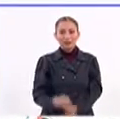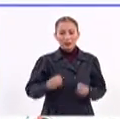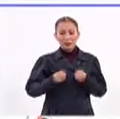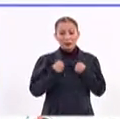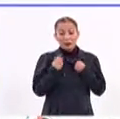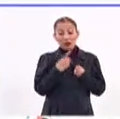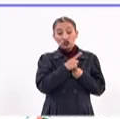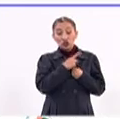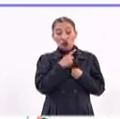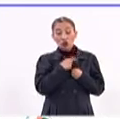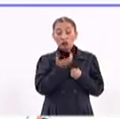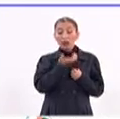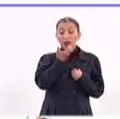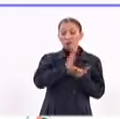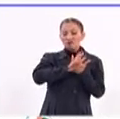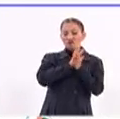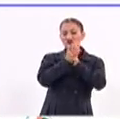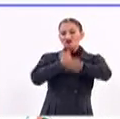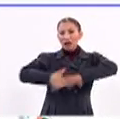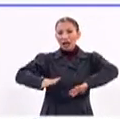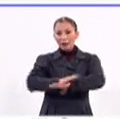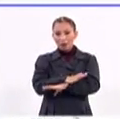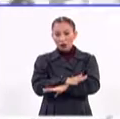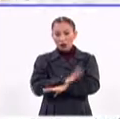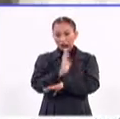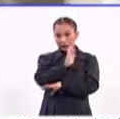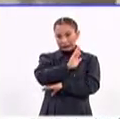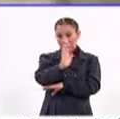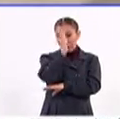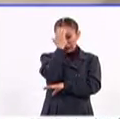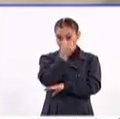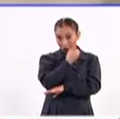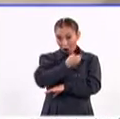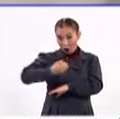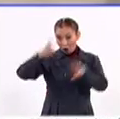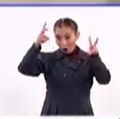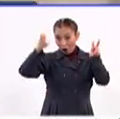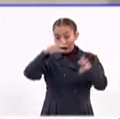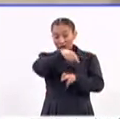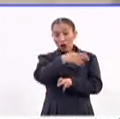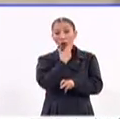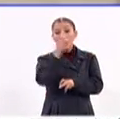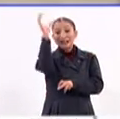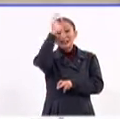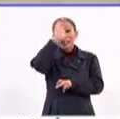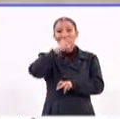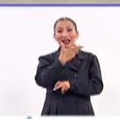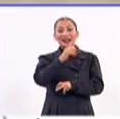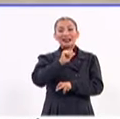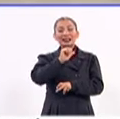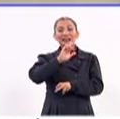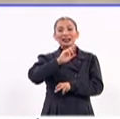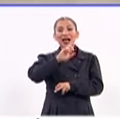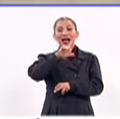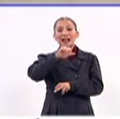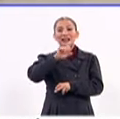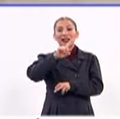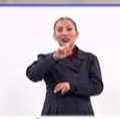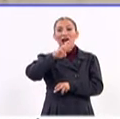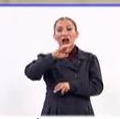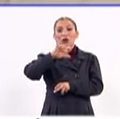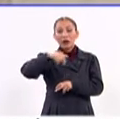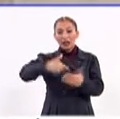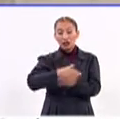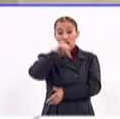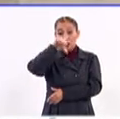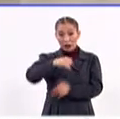Sobreviven solo los que se adaptan mejor al cambio. ¿Reconoces esta frase? Es del científico Charles Darwin, quien nació un